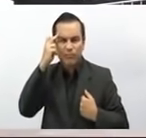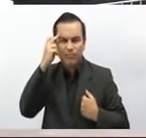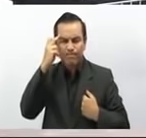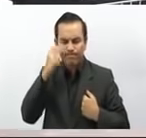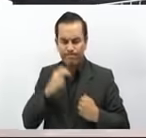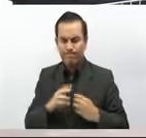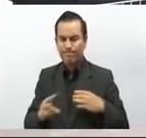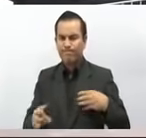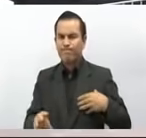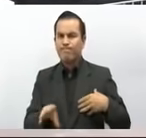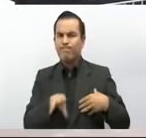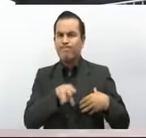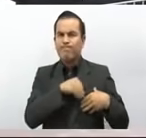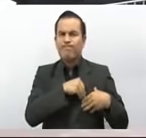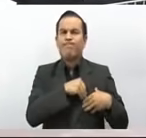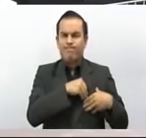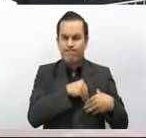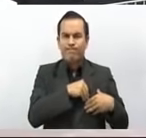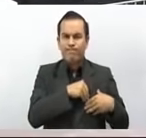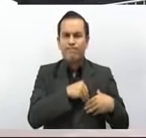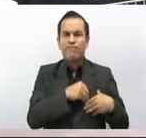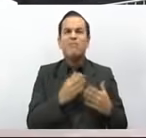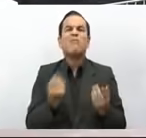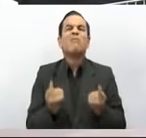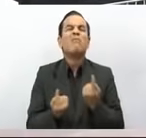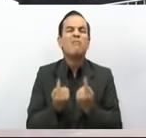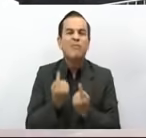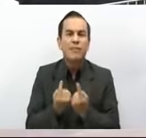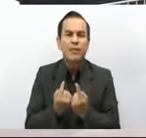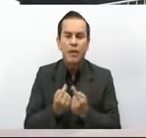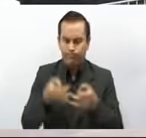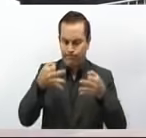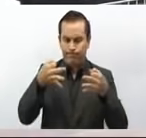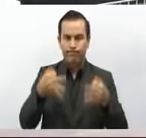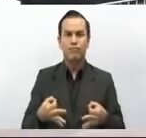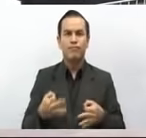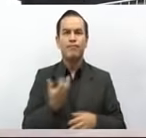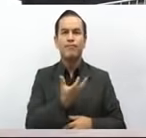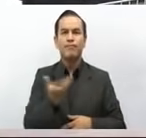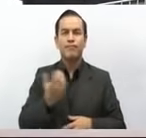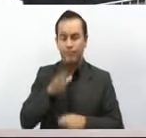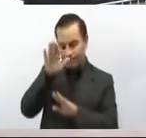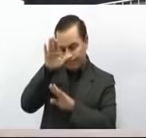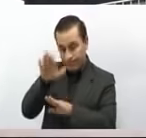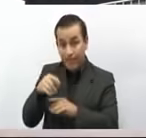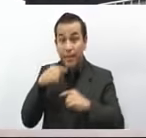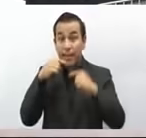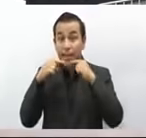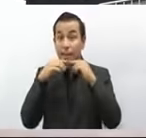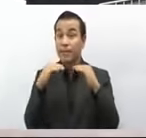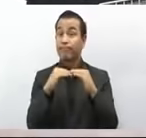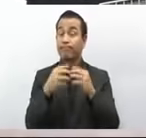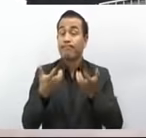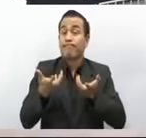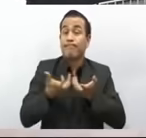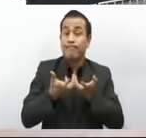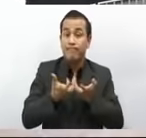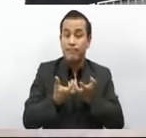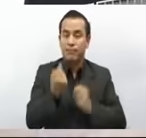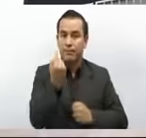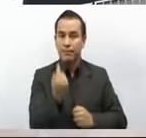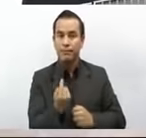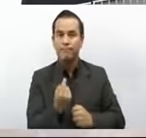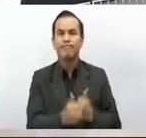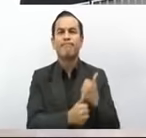corazón valentía, audacia, disciplina y lealtad a sus jefes y compañeros. El